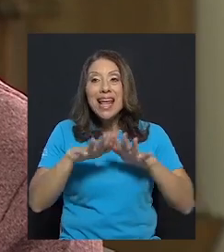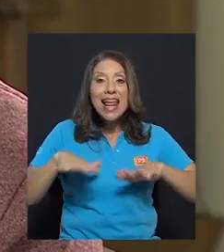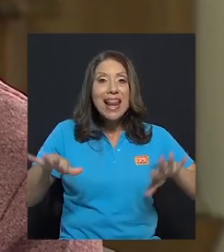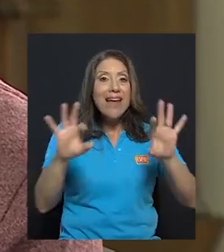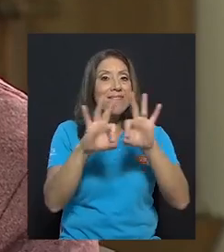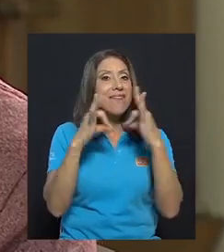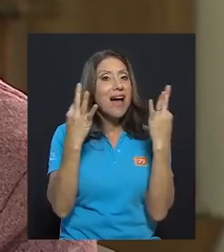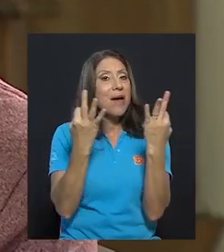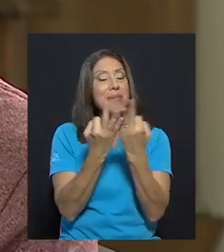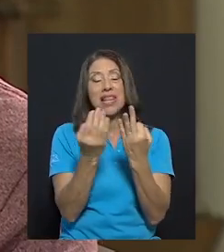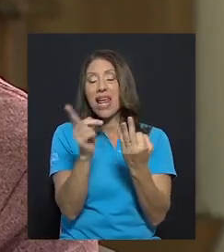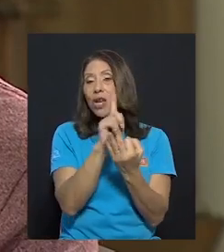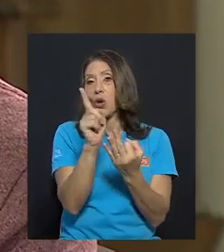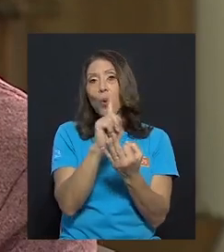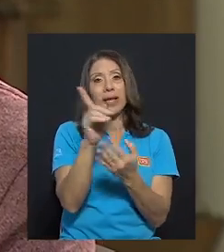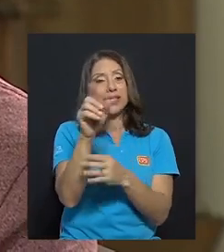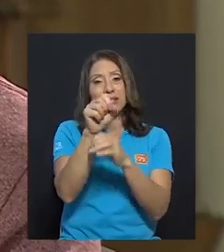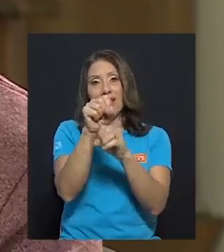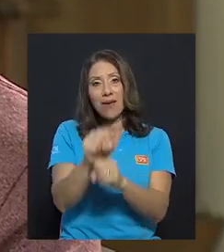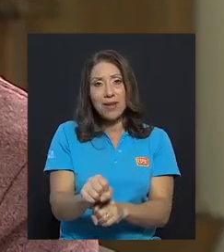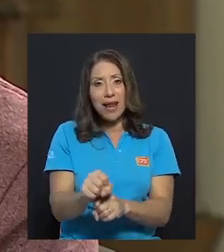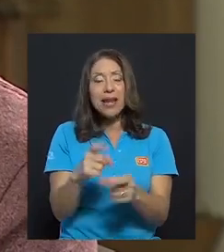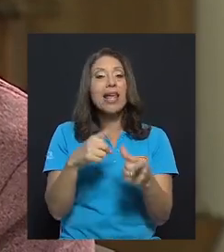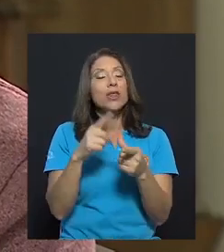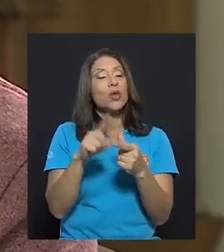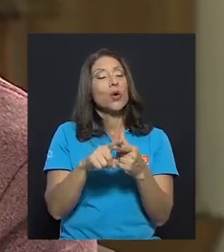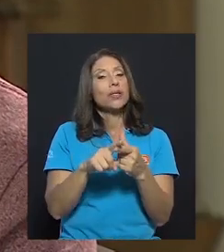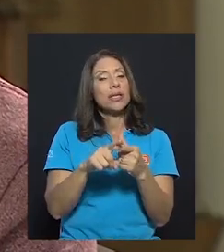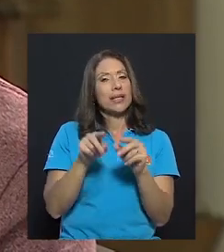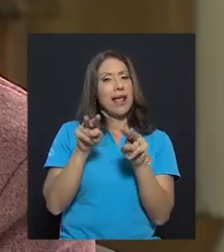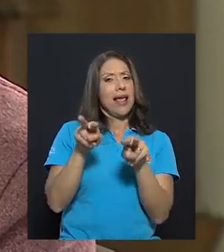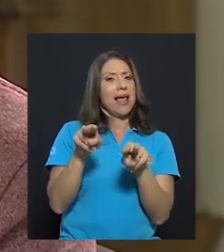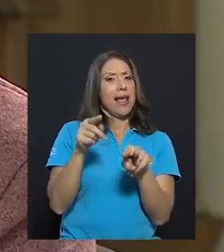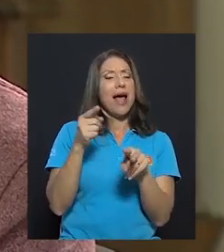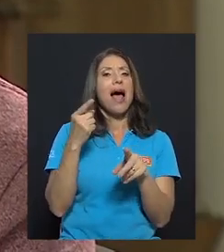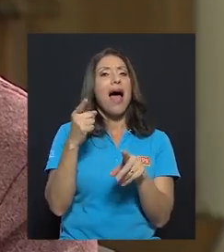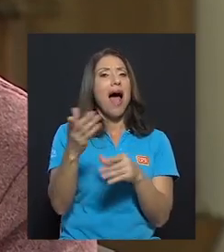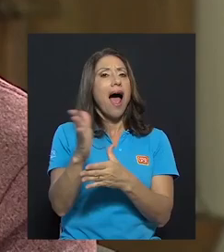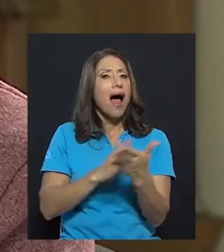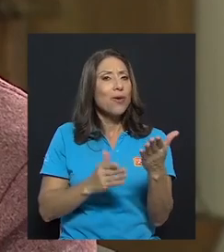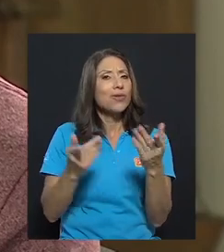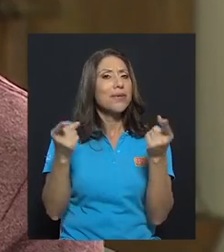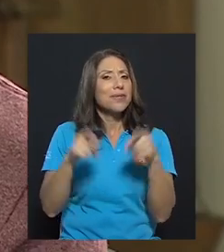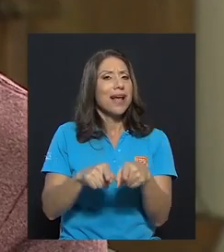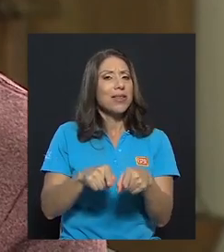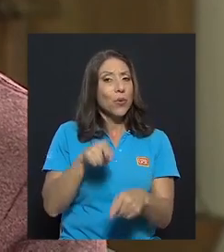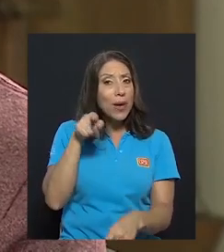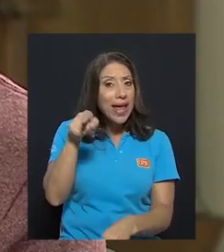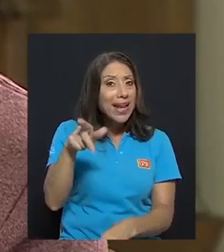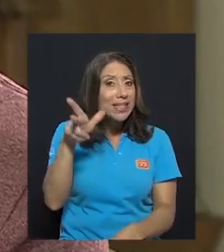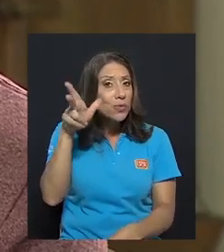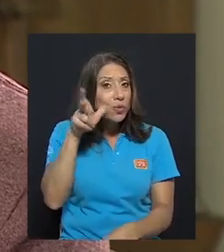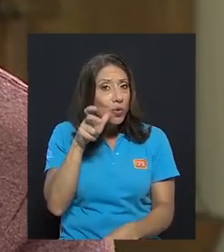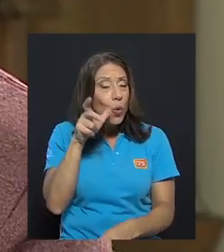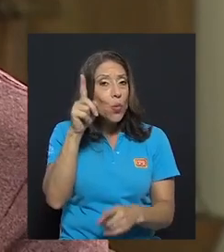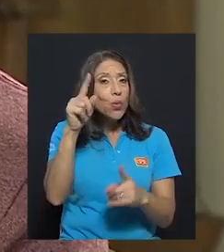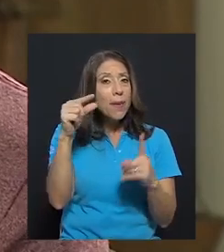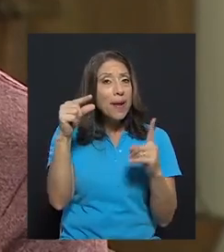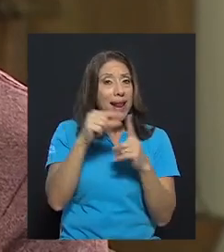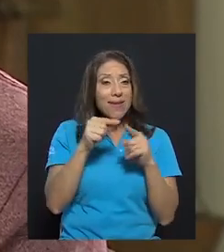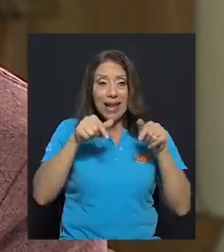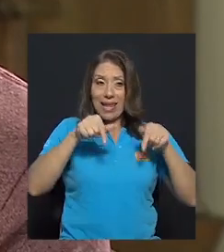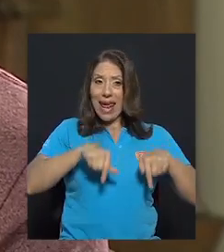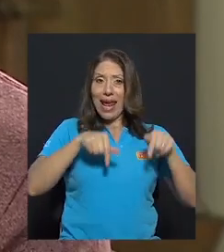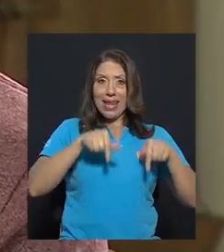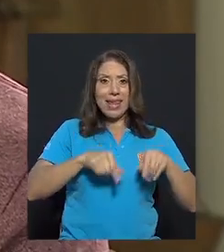malas palabras, entonces lo que hay que hacer es identificar, ok, aquí algo está pasando. Él escuchó esta palabra que aquí no se dice, o no se acostumbra a